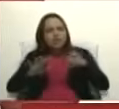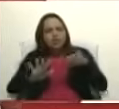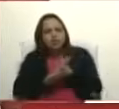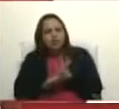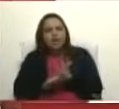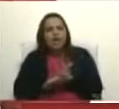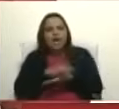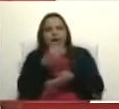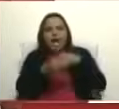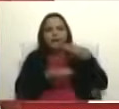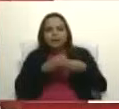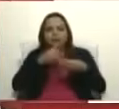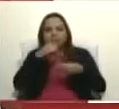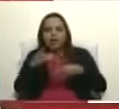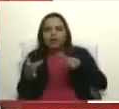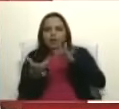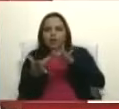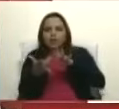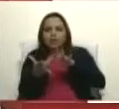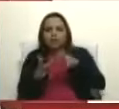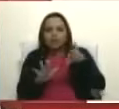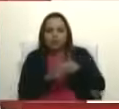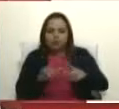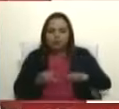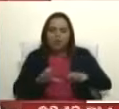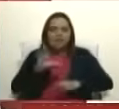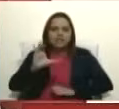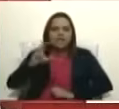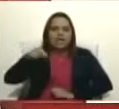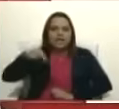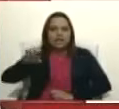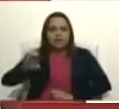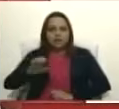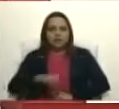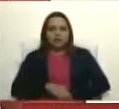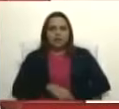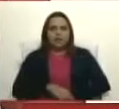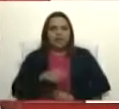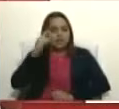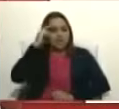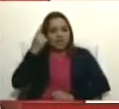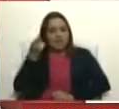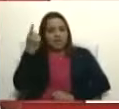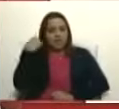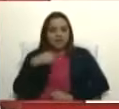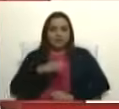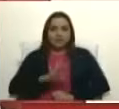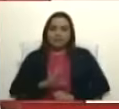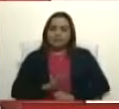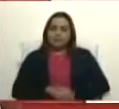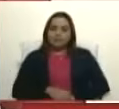de hackear, se le hizo a la página del CNE en el día de ayer.